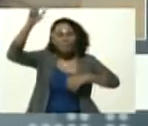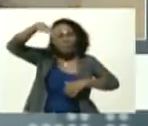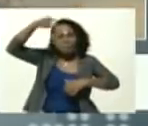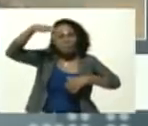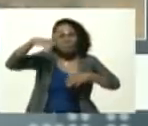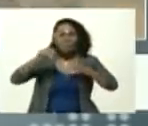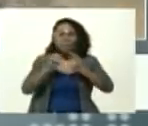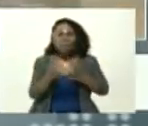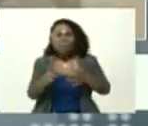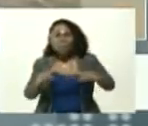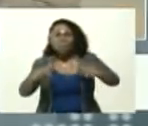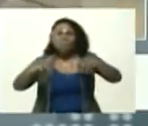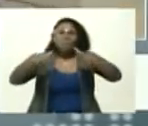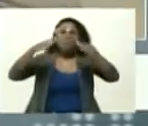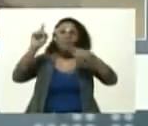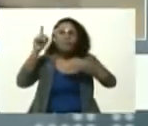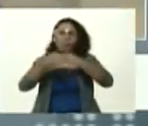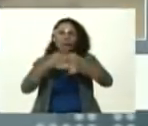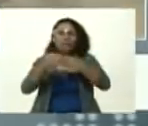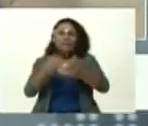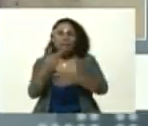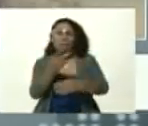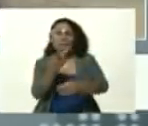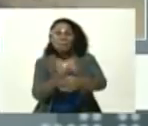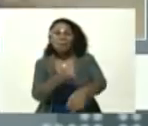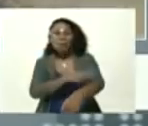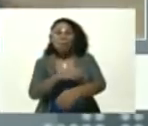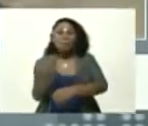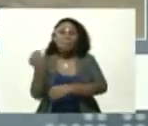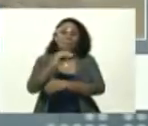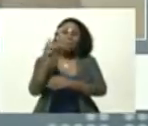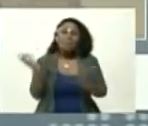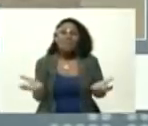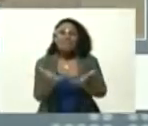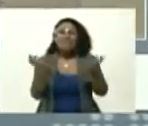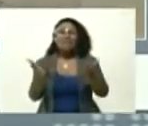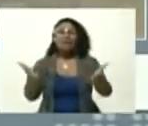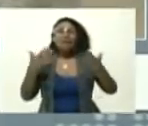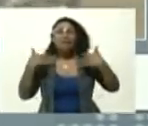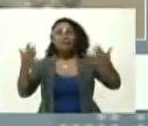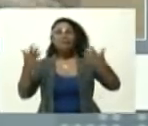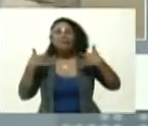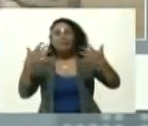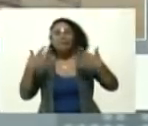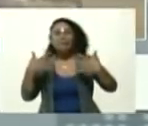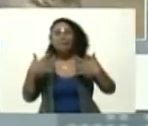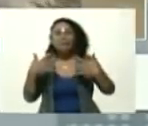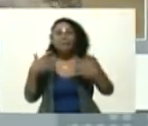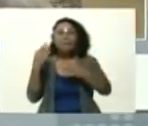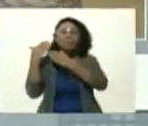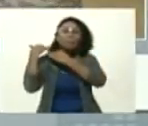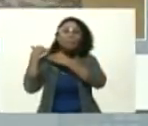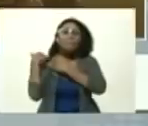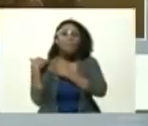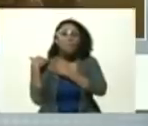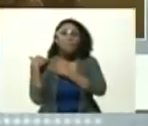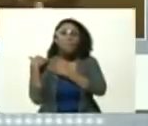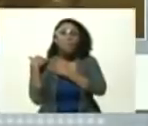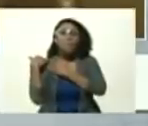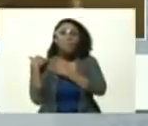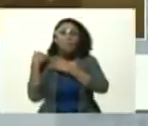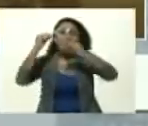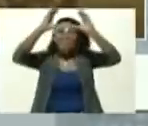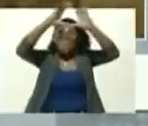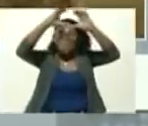se hace el doble más por el calor. y se cargan las